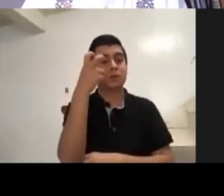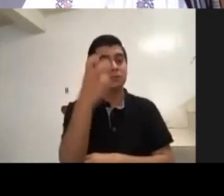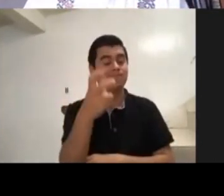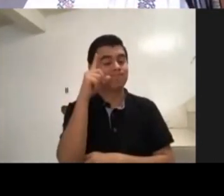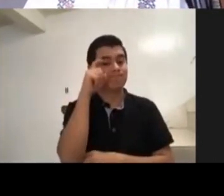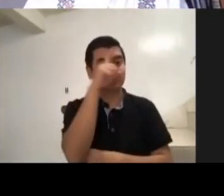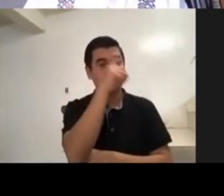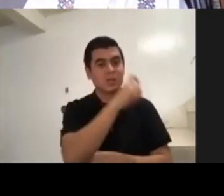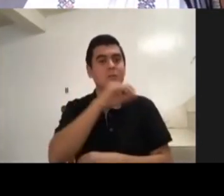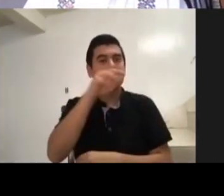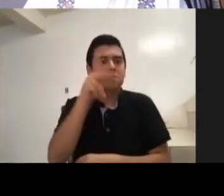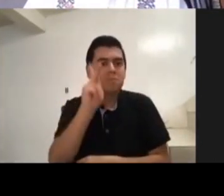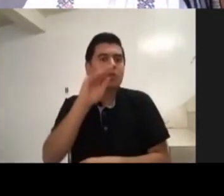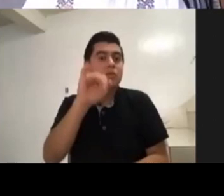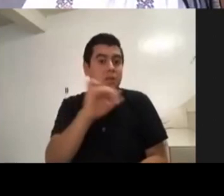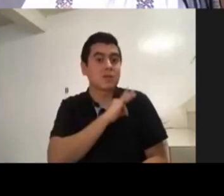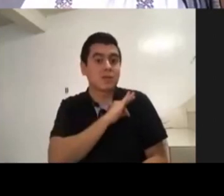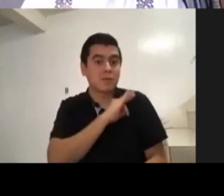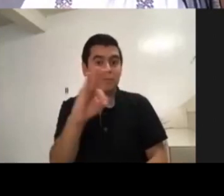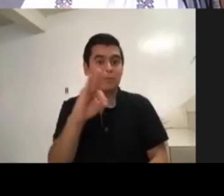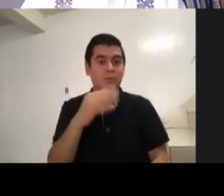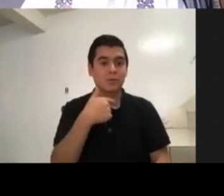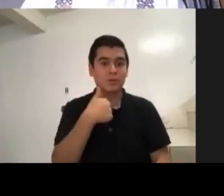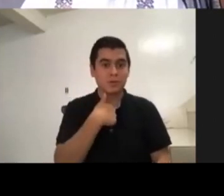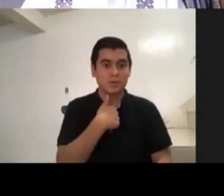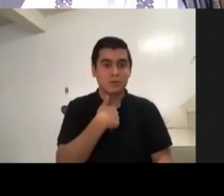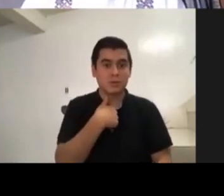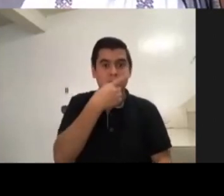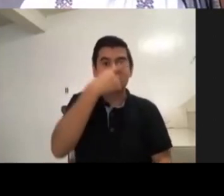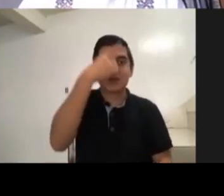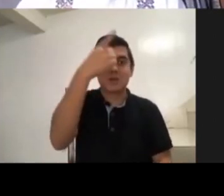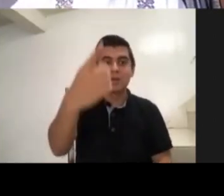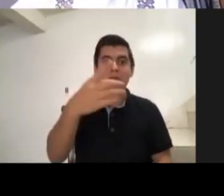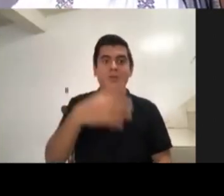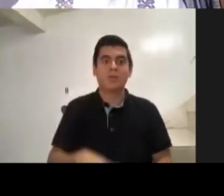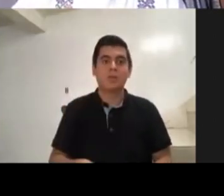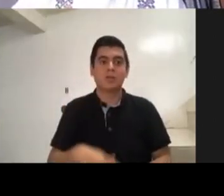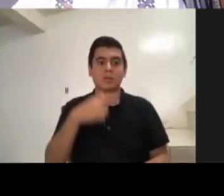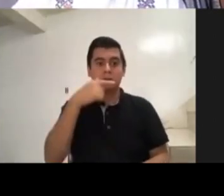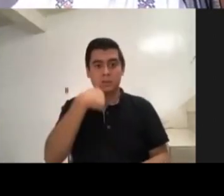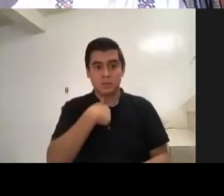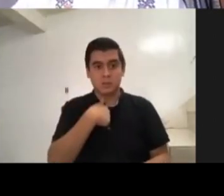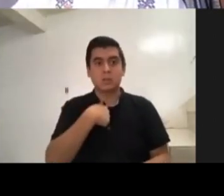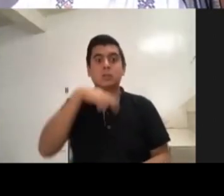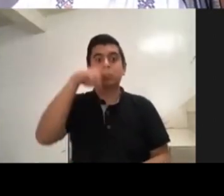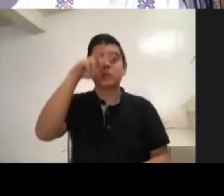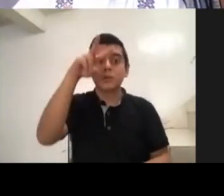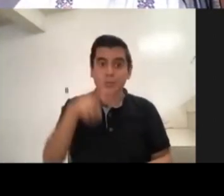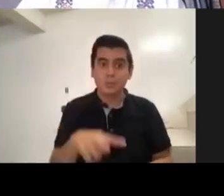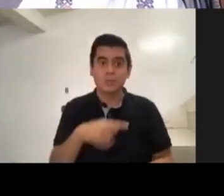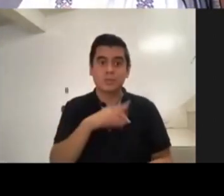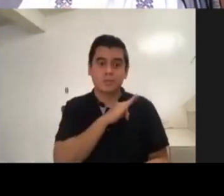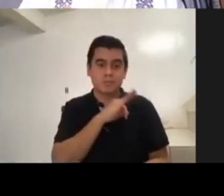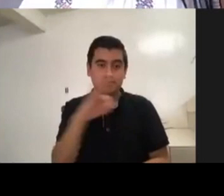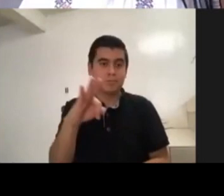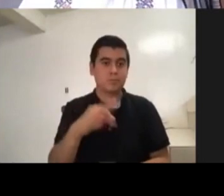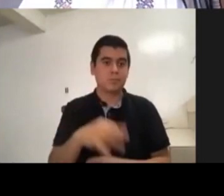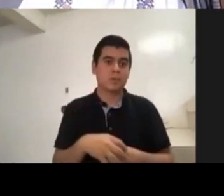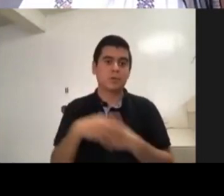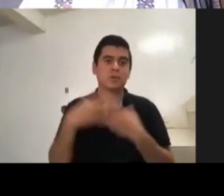posible. Yo no quiero decir que es una oportunidad, pero hagamos de ello una